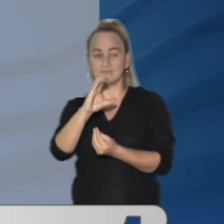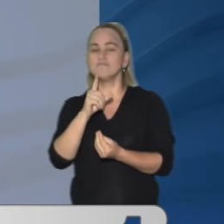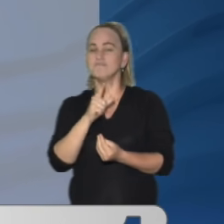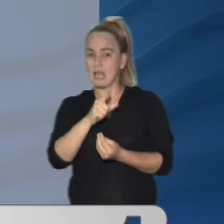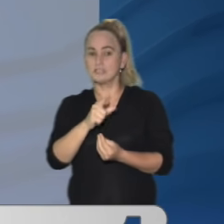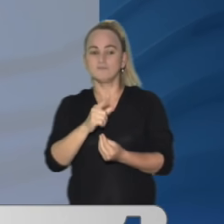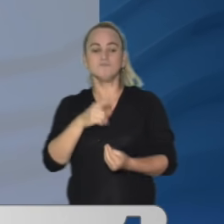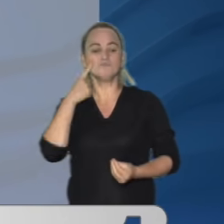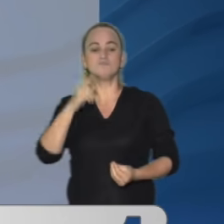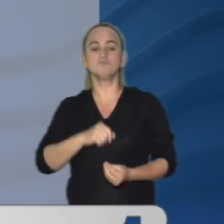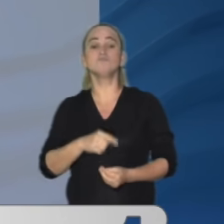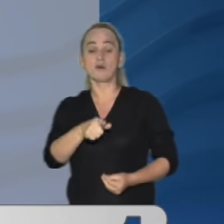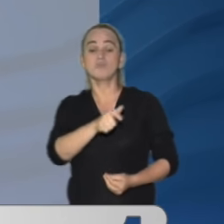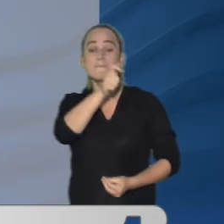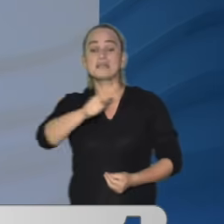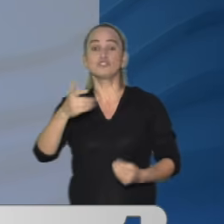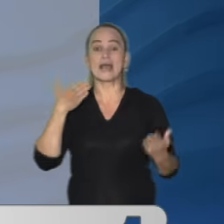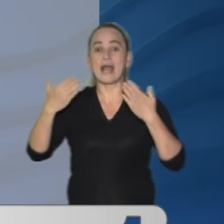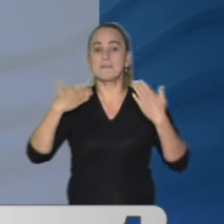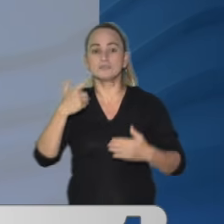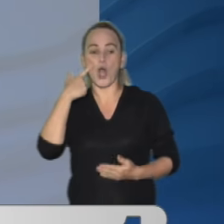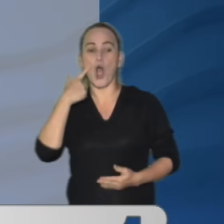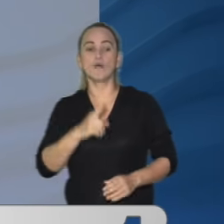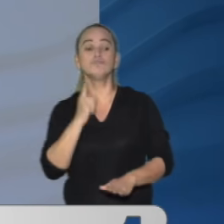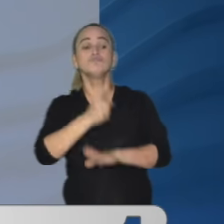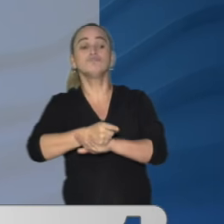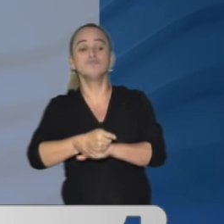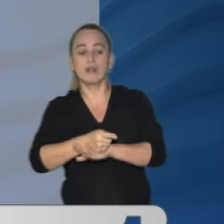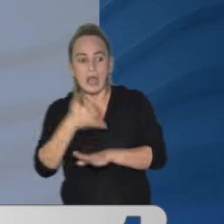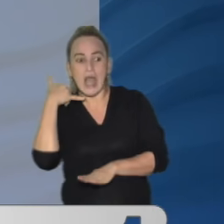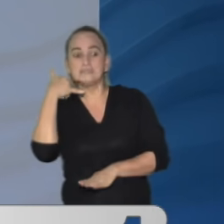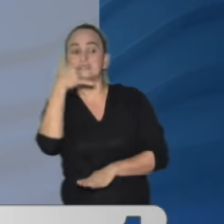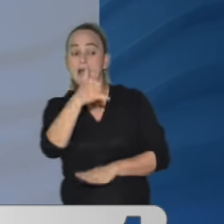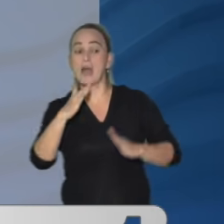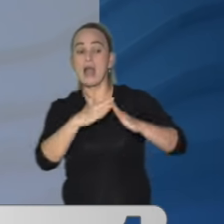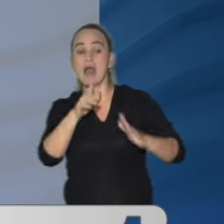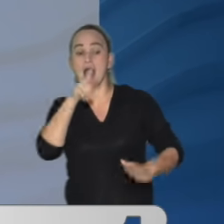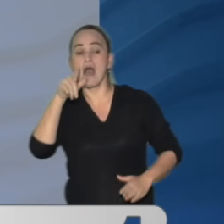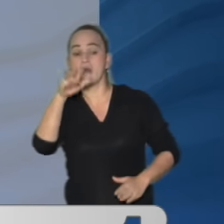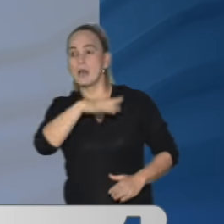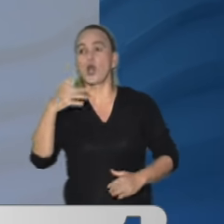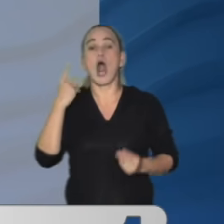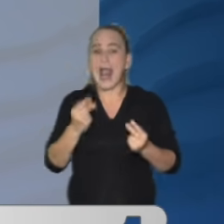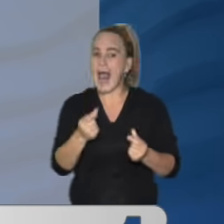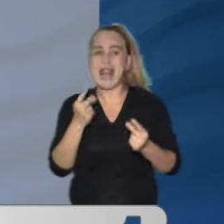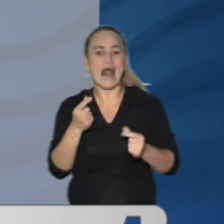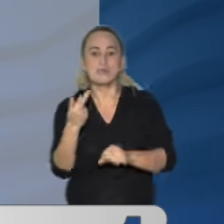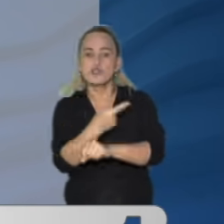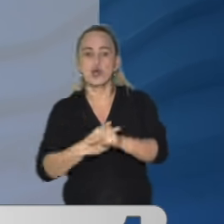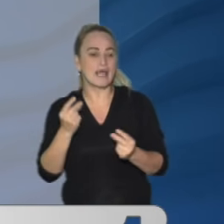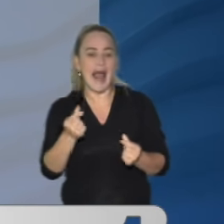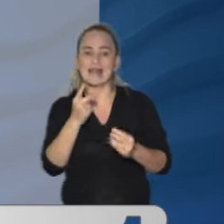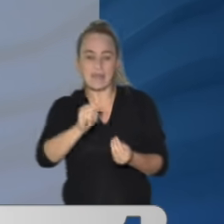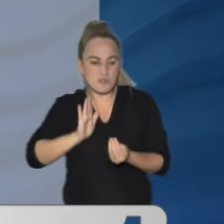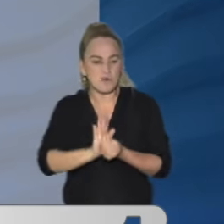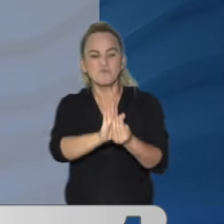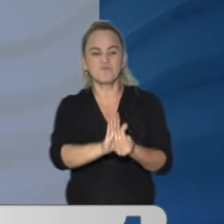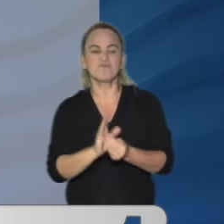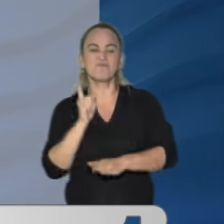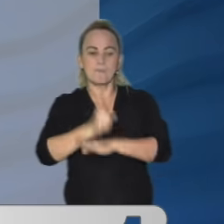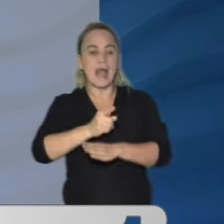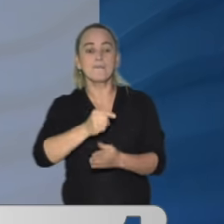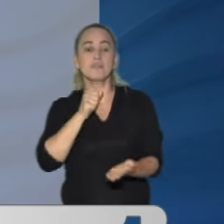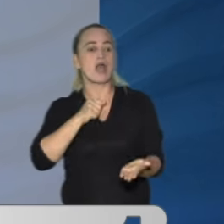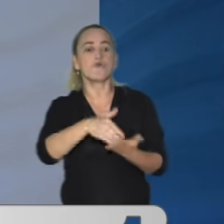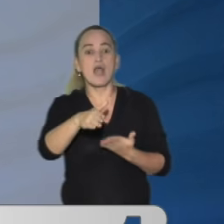los que están intimidando a estos campesinos. Les hacen llamadas a las veredas y les dicen que tienen menos de 2 horas para salir o estarían